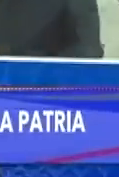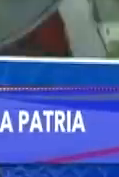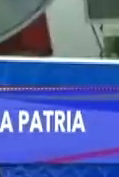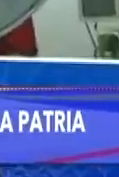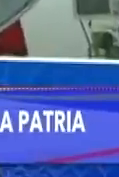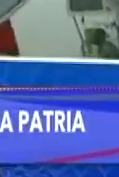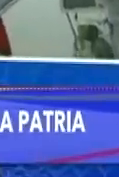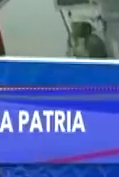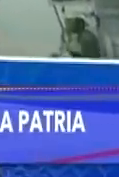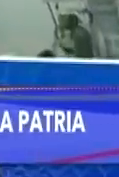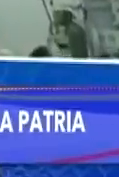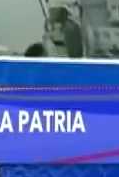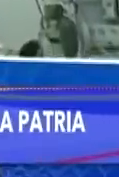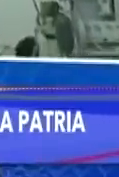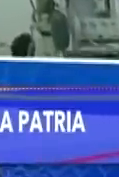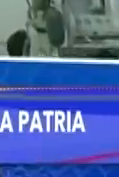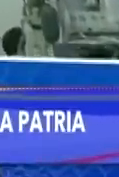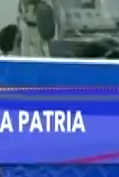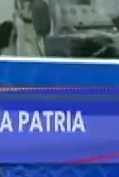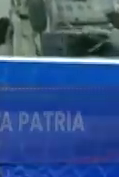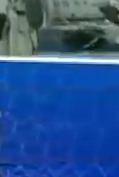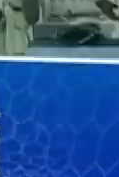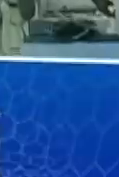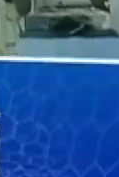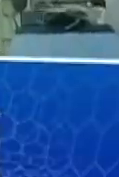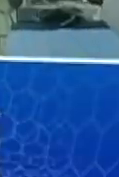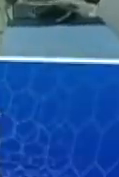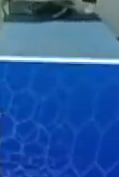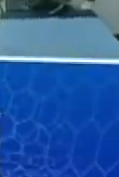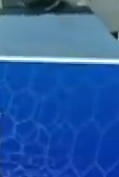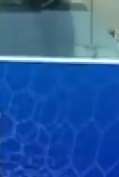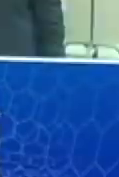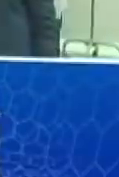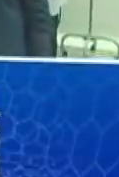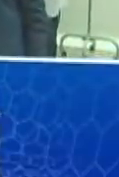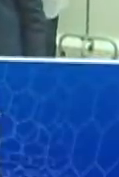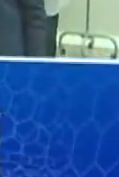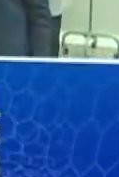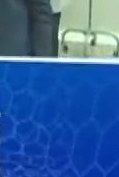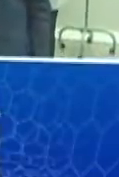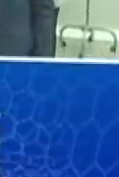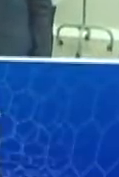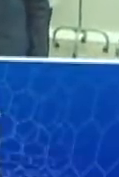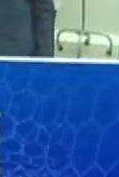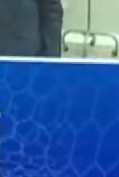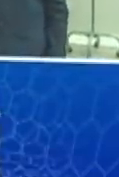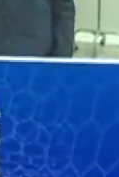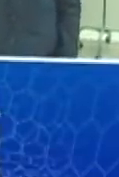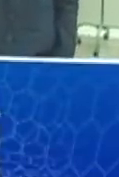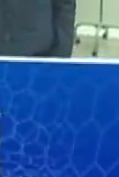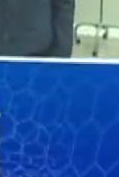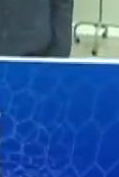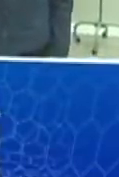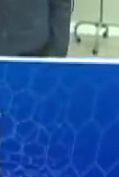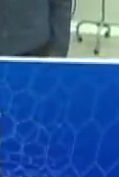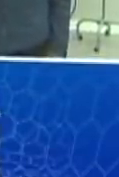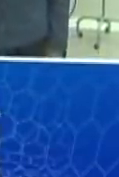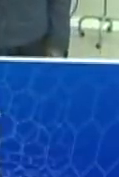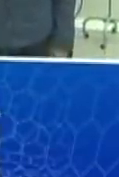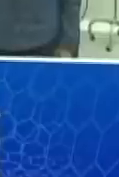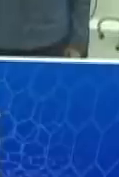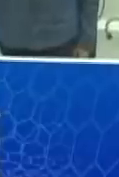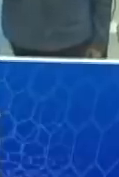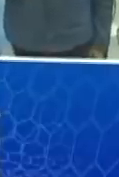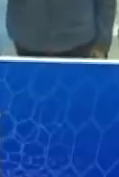que en nombre de este pueblo también nosotros y nosotras queremos agradecerle su trabajo, su